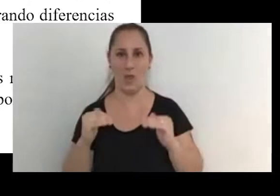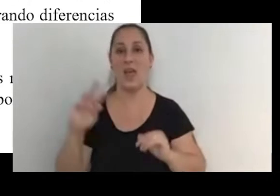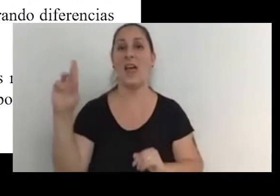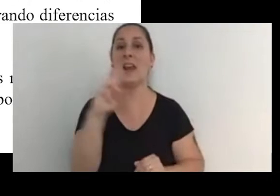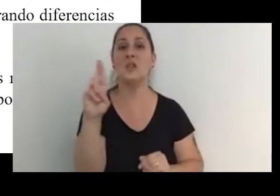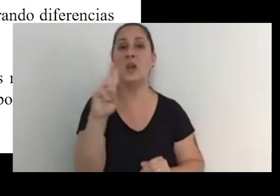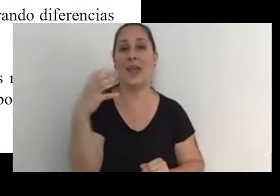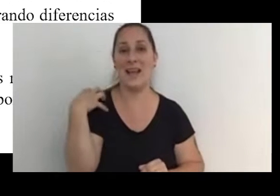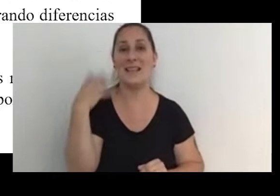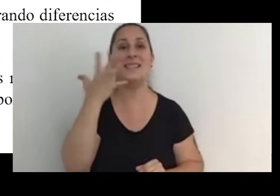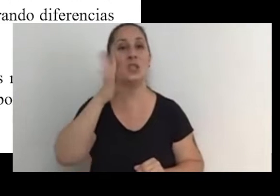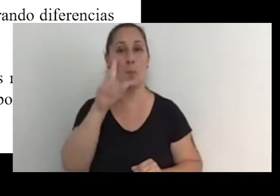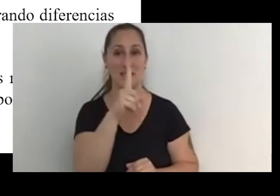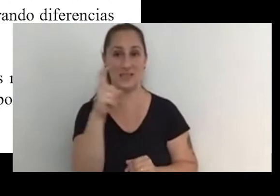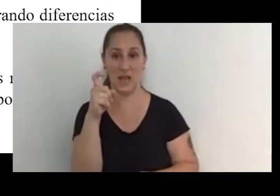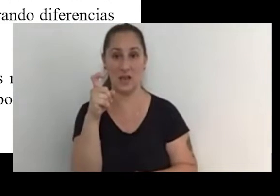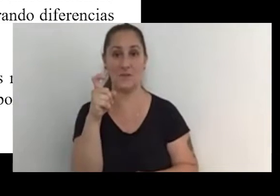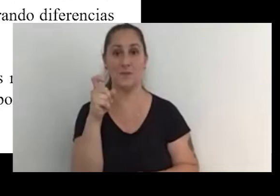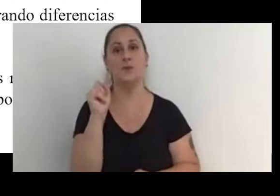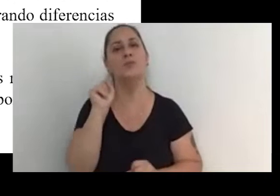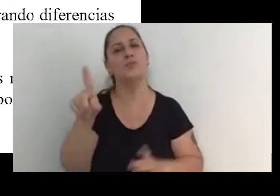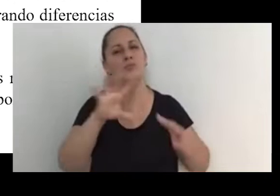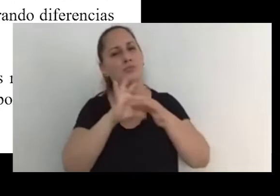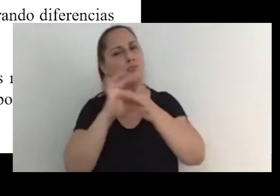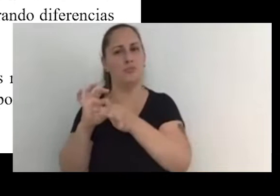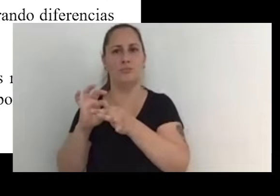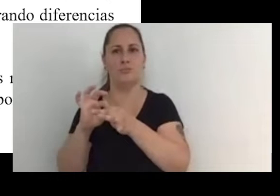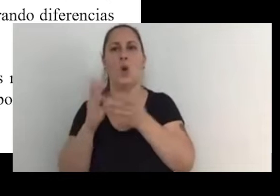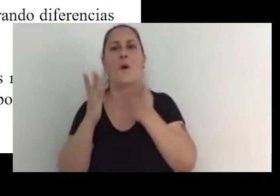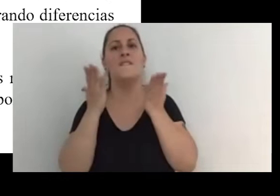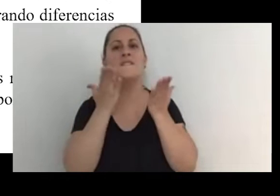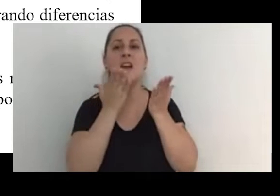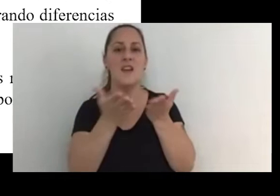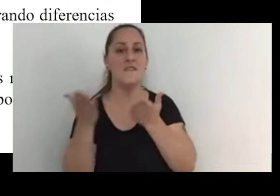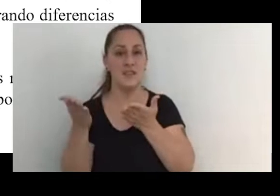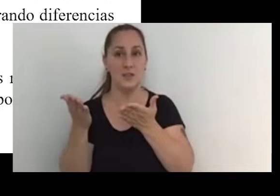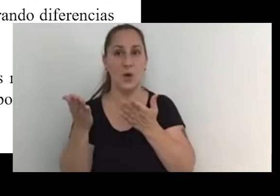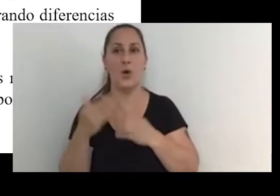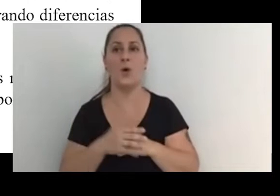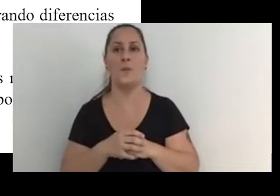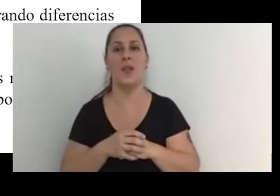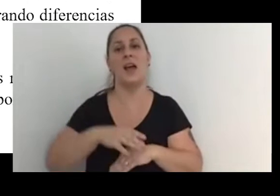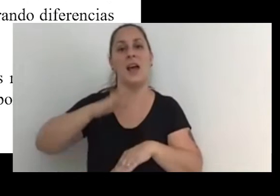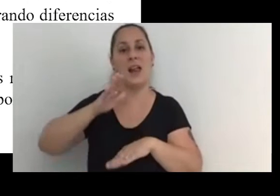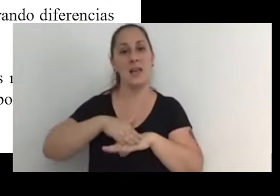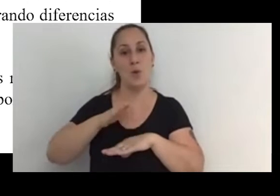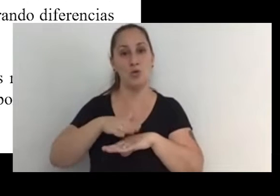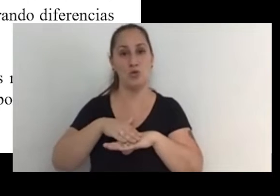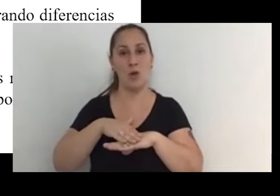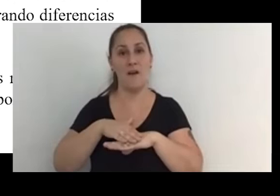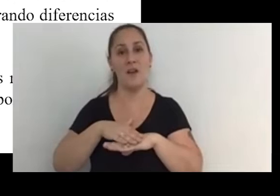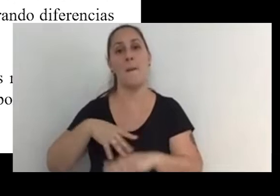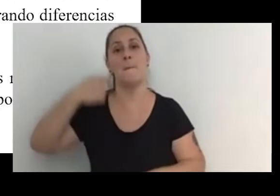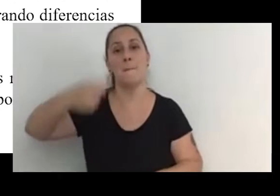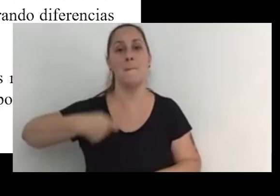general 5100 se vincula a un beneficio de responsables